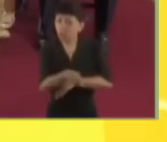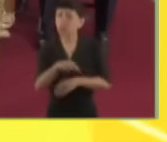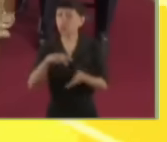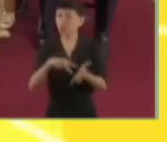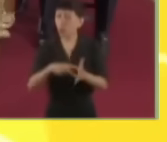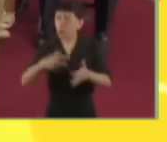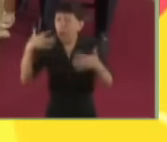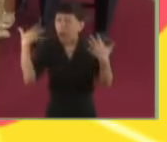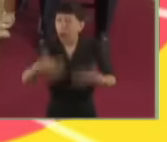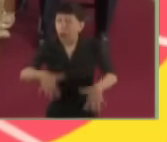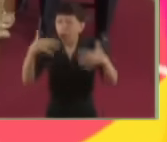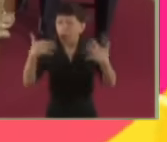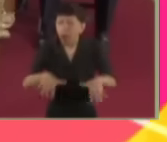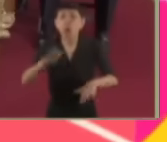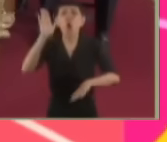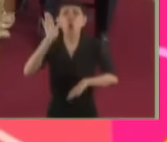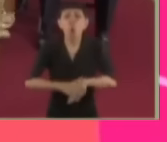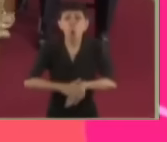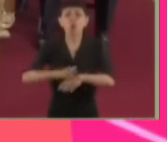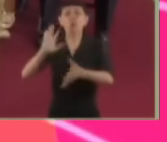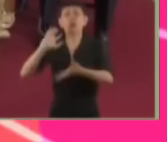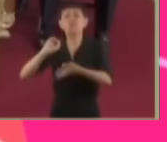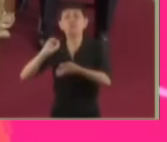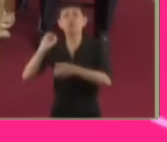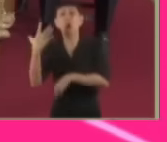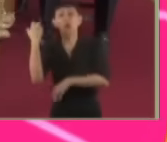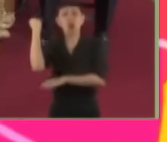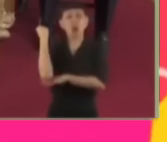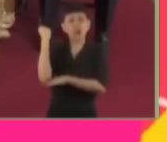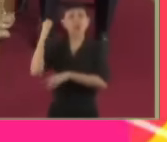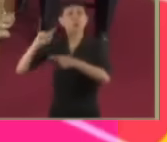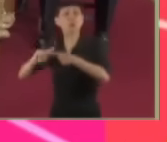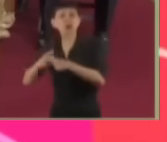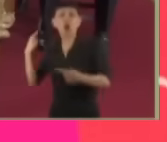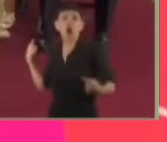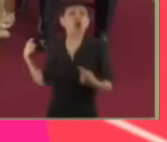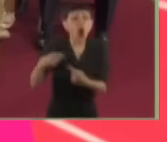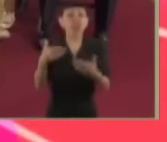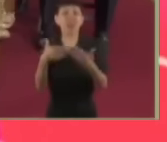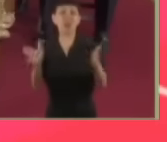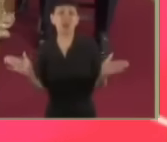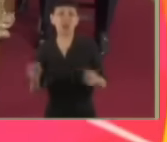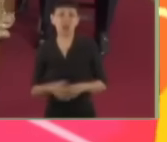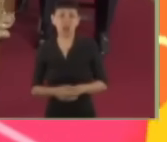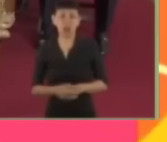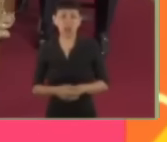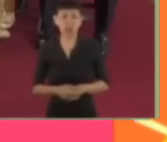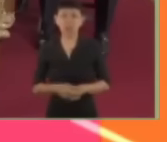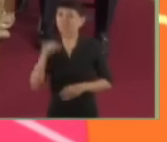o no, pero desde mi modesto punto de vista me parece que el contenido de este DNU, yo lo